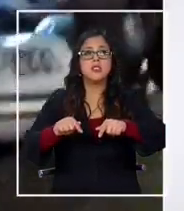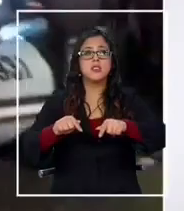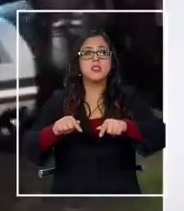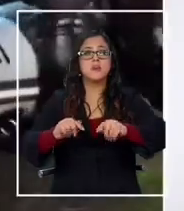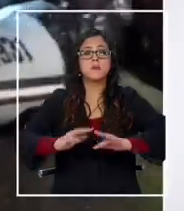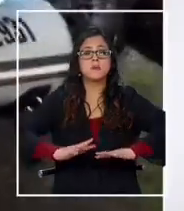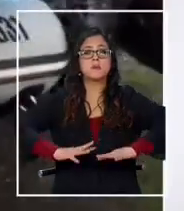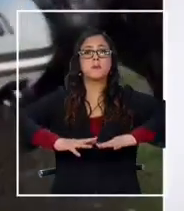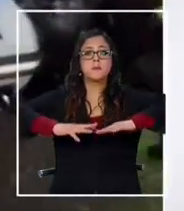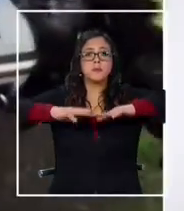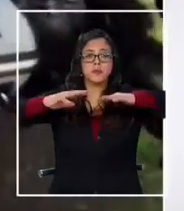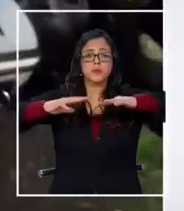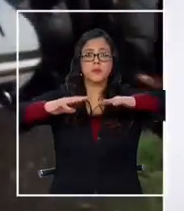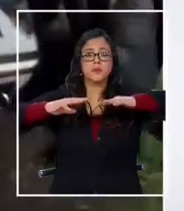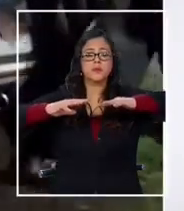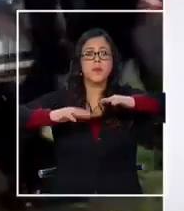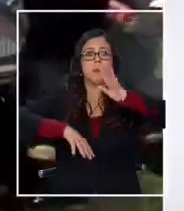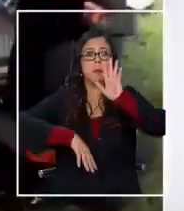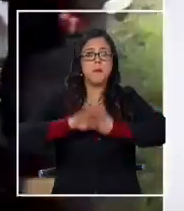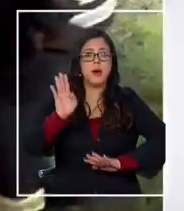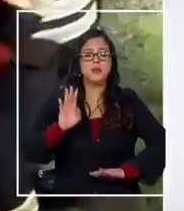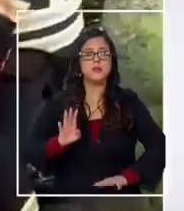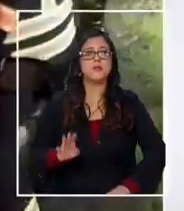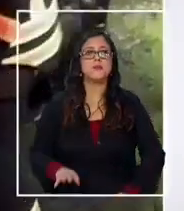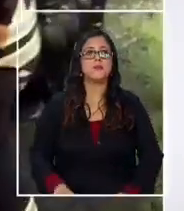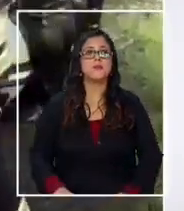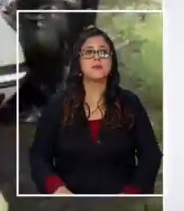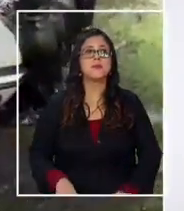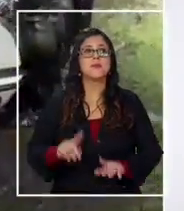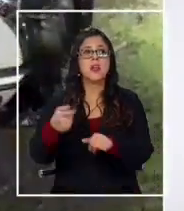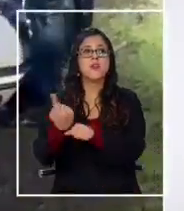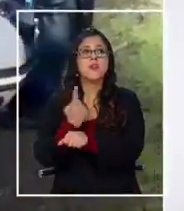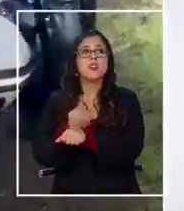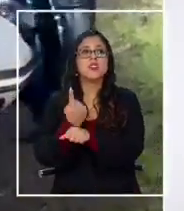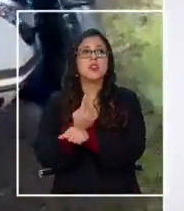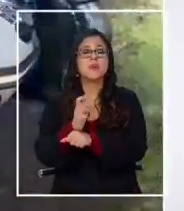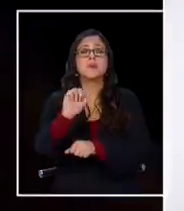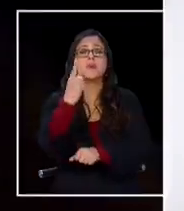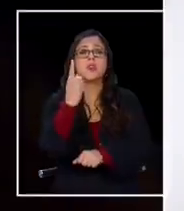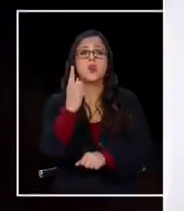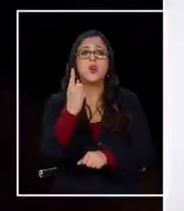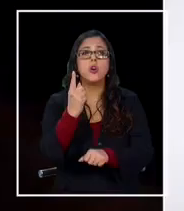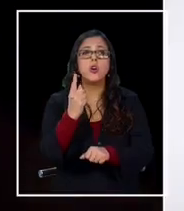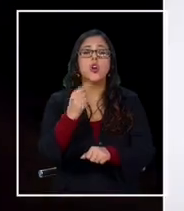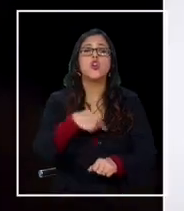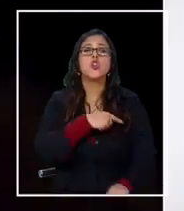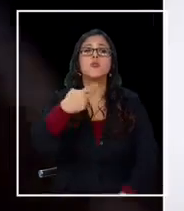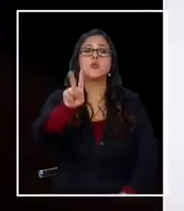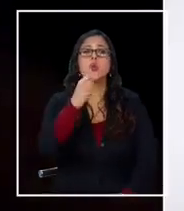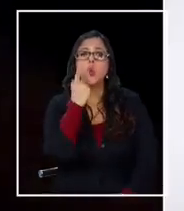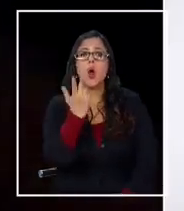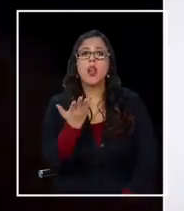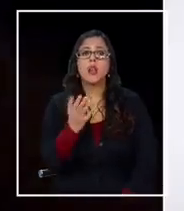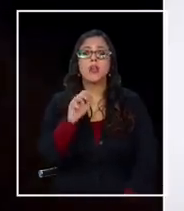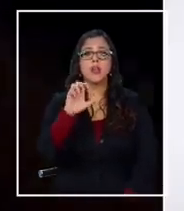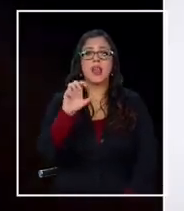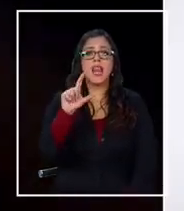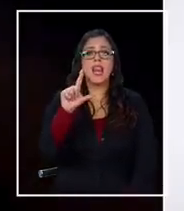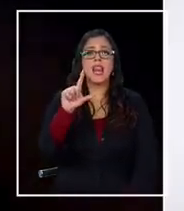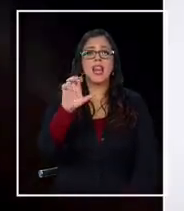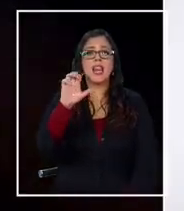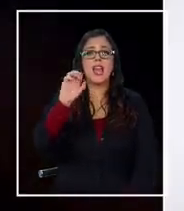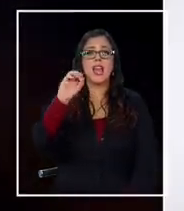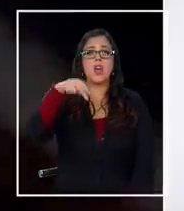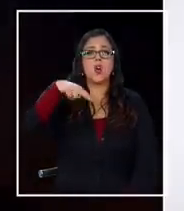a inundar. Podemos hablar un segundo, perdón. Primero, antes de cualquier cosa, ¿su nombre cuál es? Leonel.